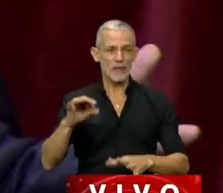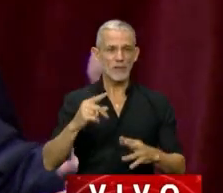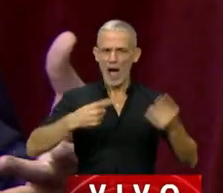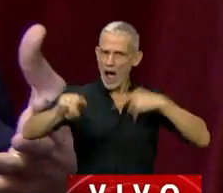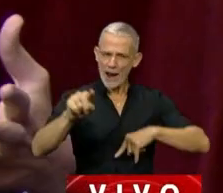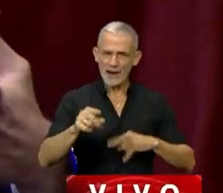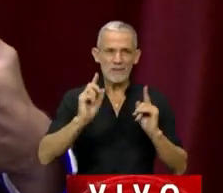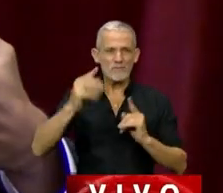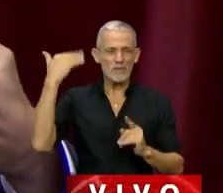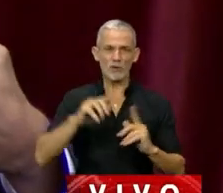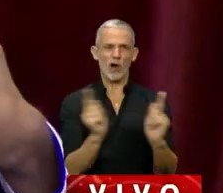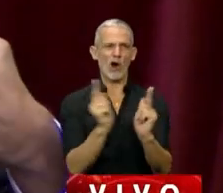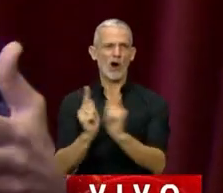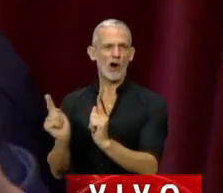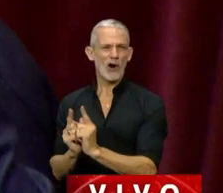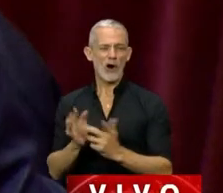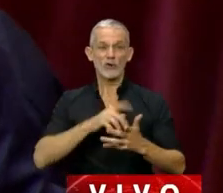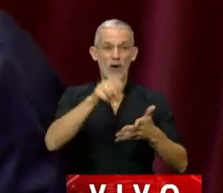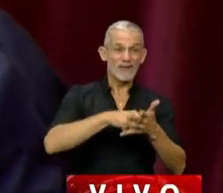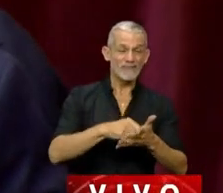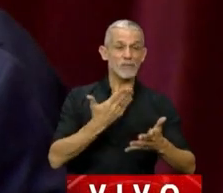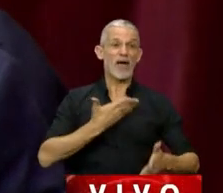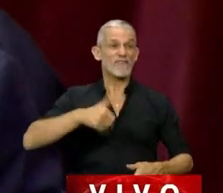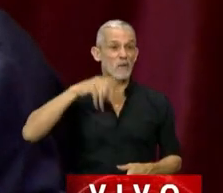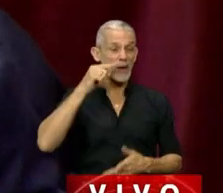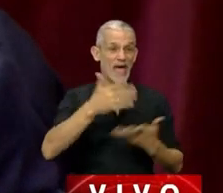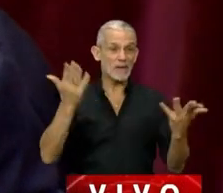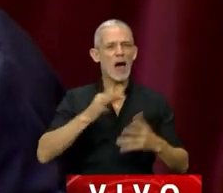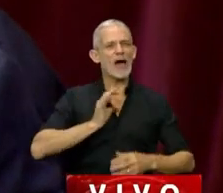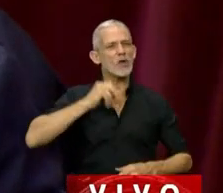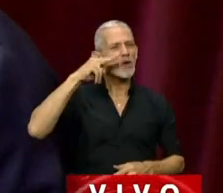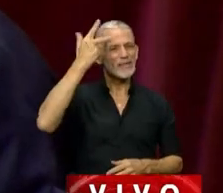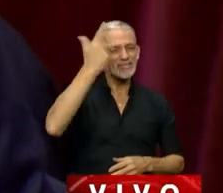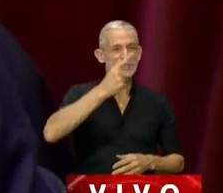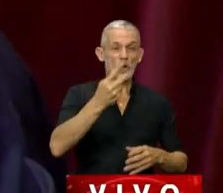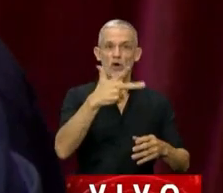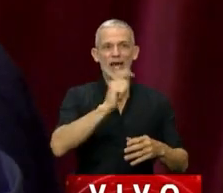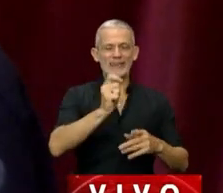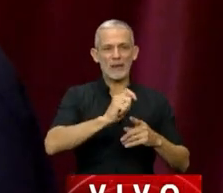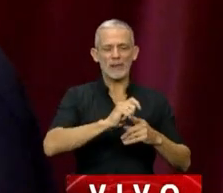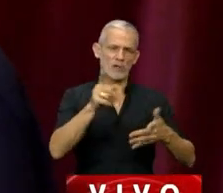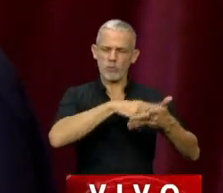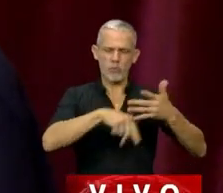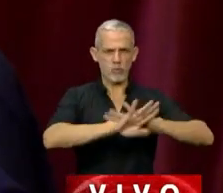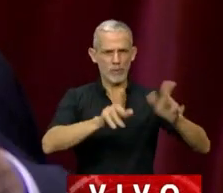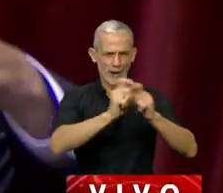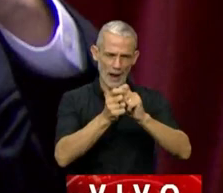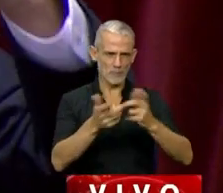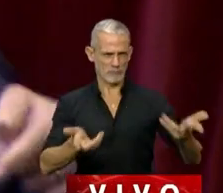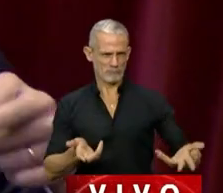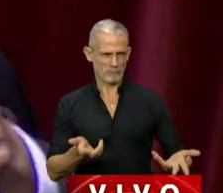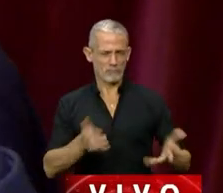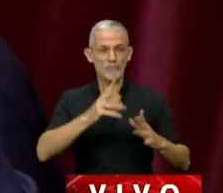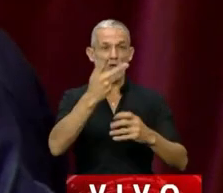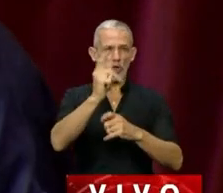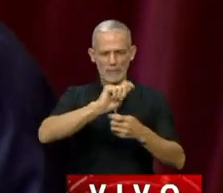contramano de lo que viene sucediendo, que es, se firmó un acuerdo con el Fondo Monetario en el 2018, a los 3 meses se lo volvió a modificar.